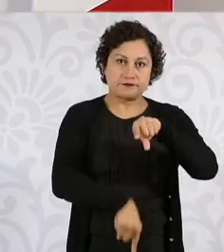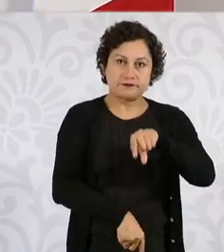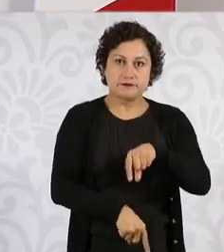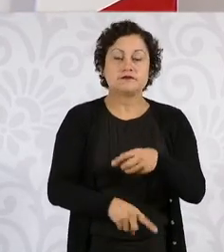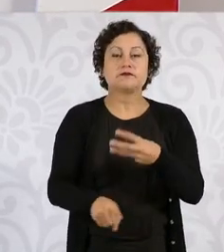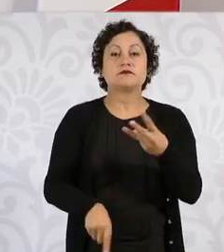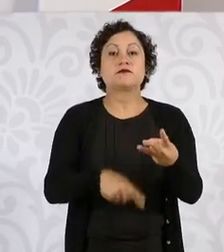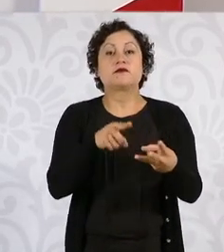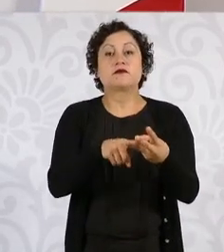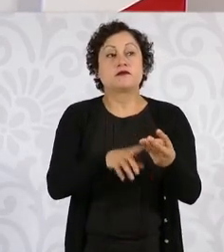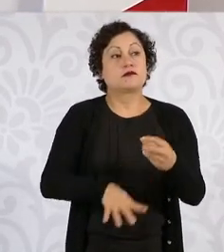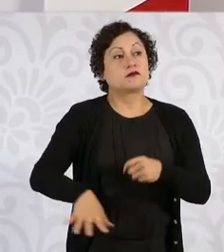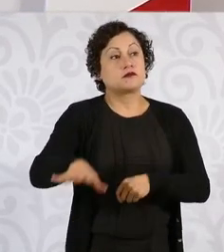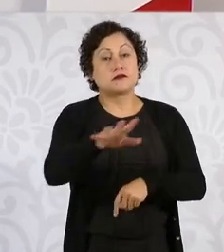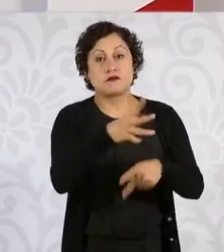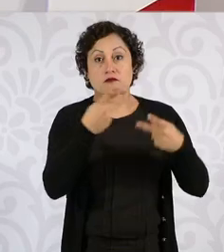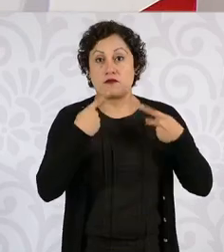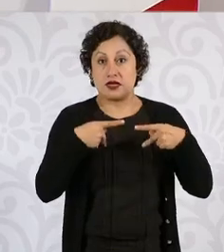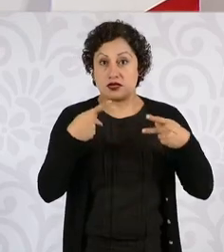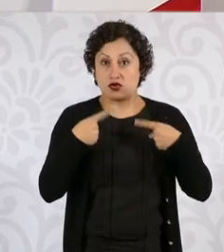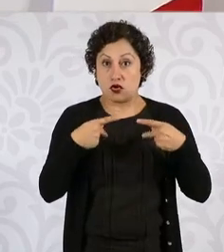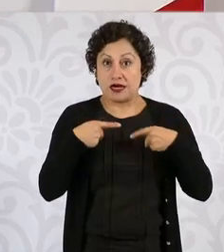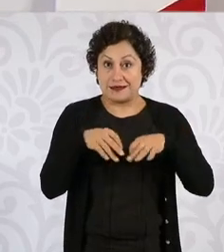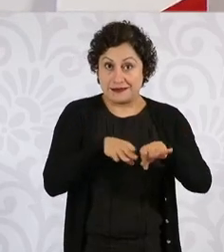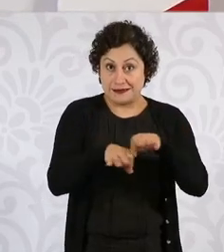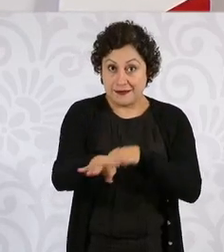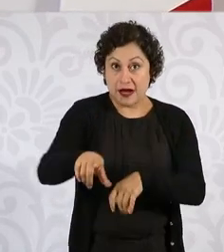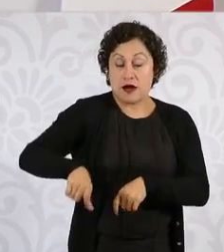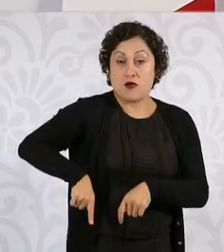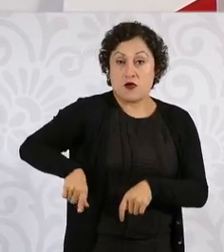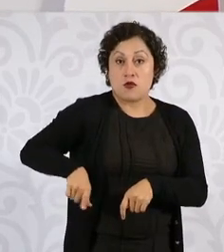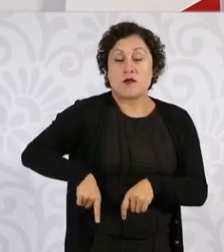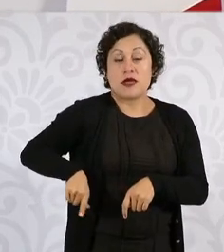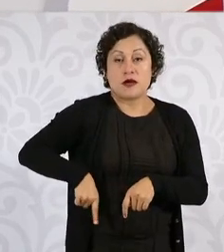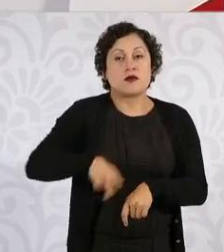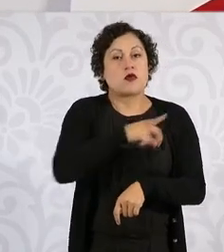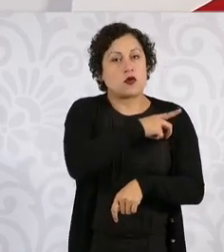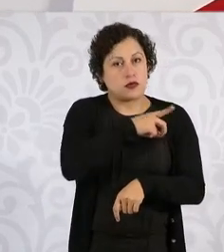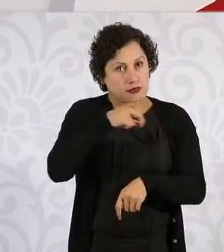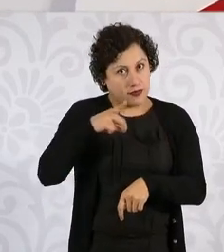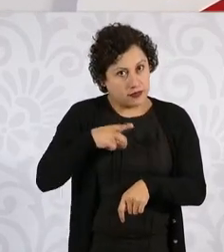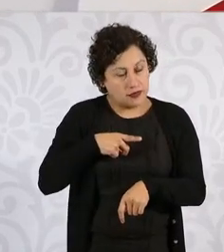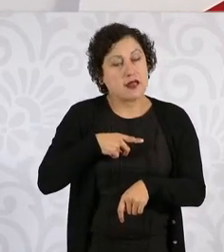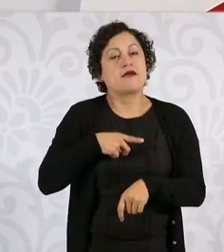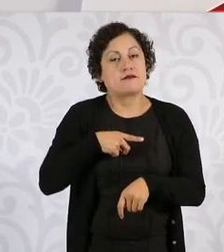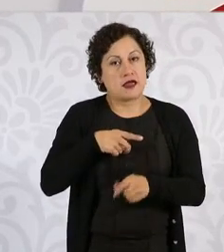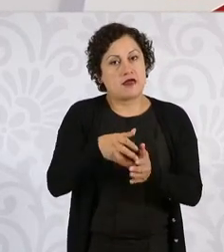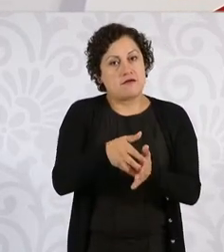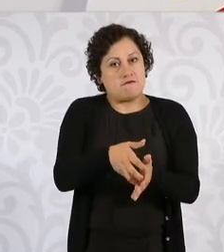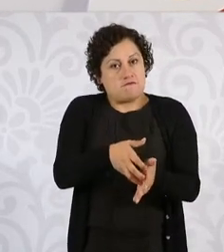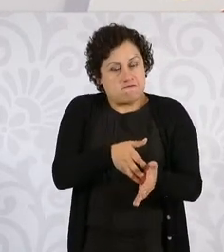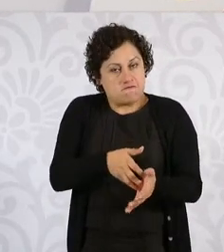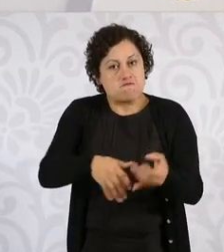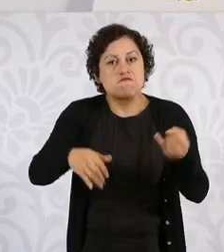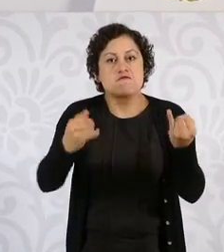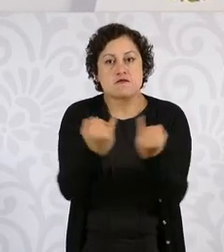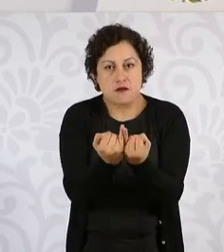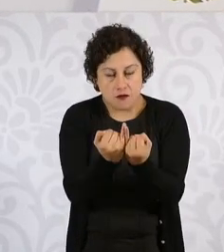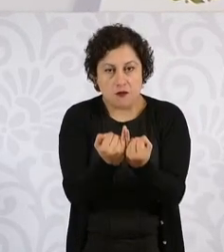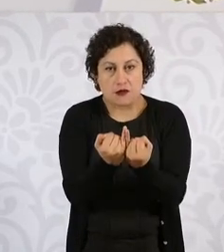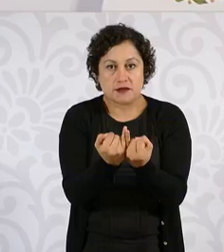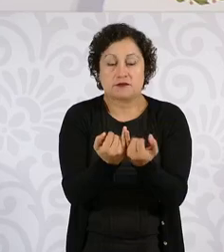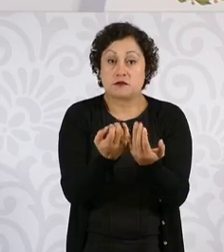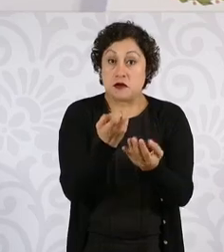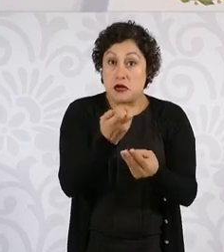justa medianía, no solamente es justo, porque así debe ser, no solamente es